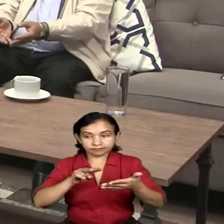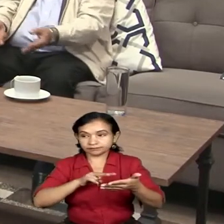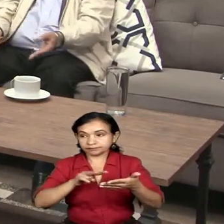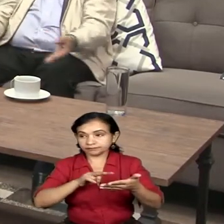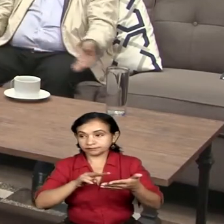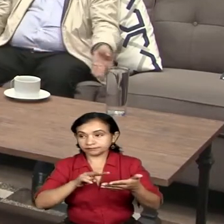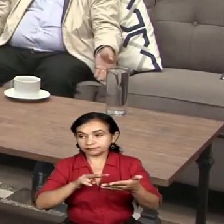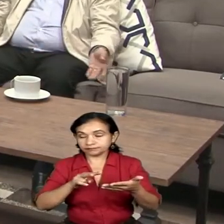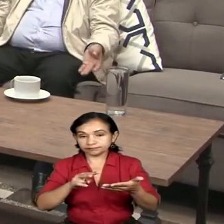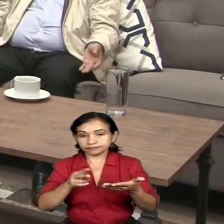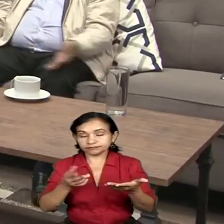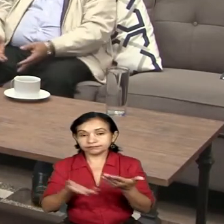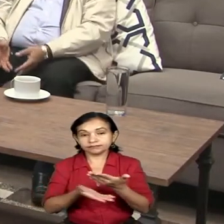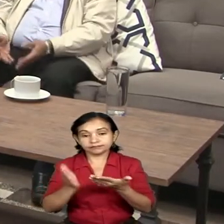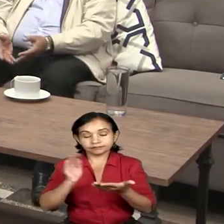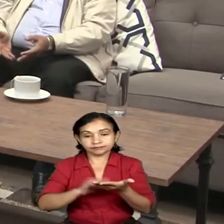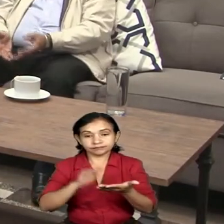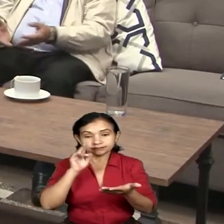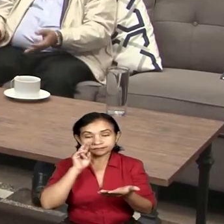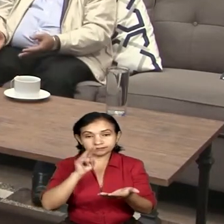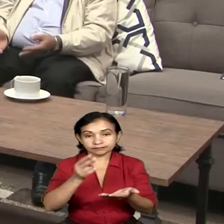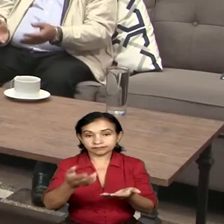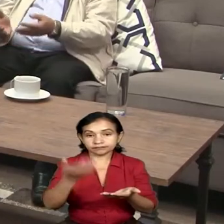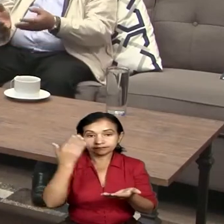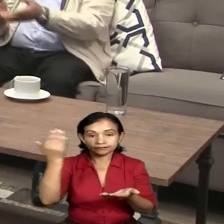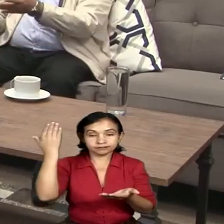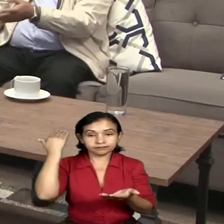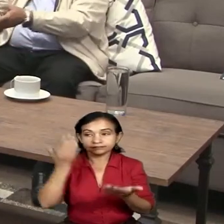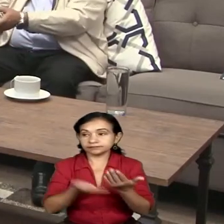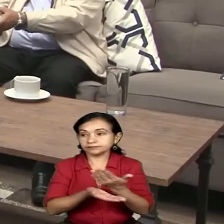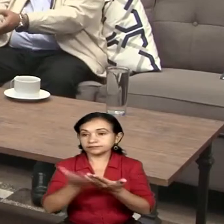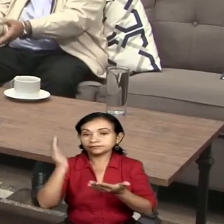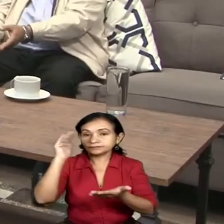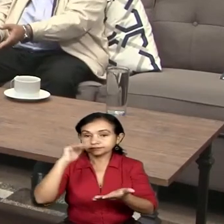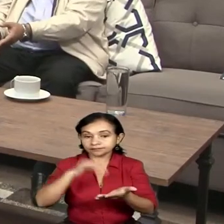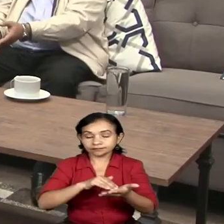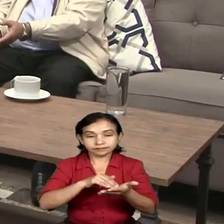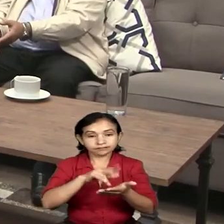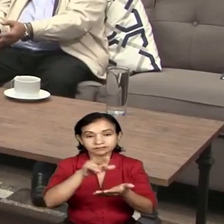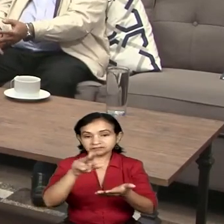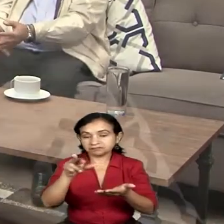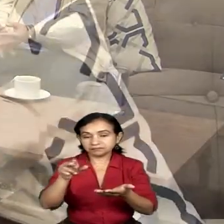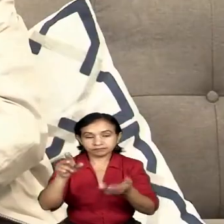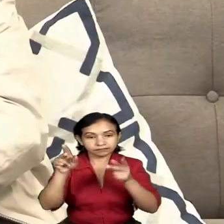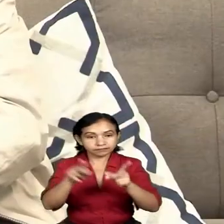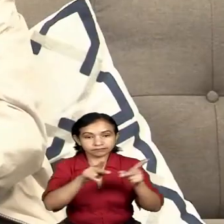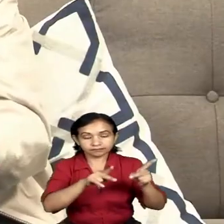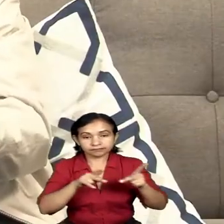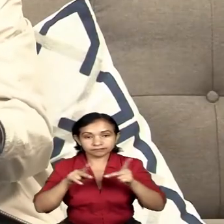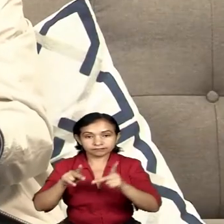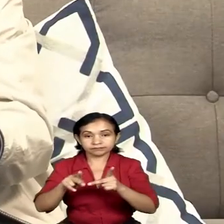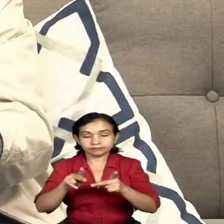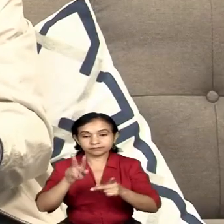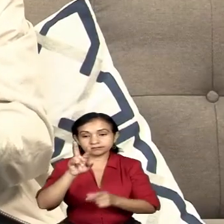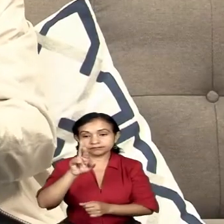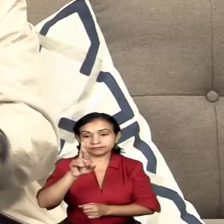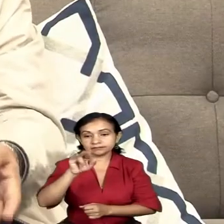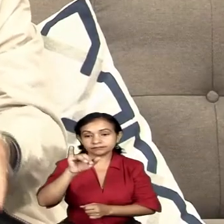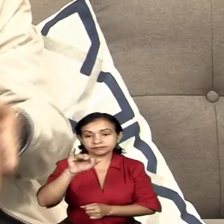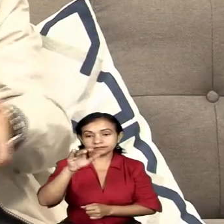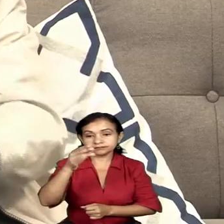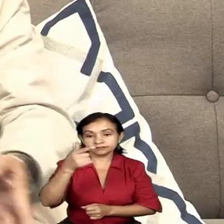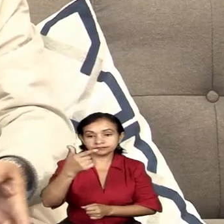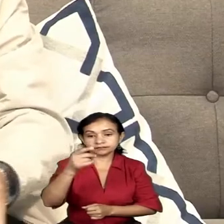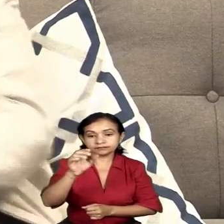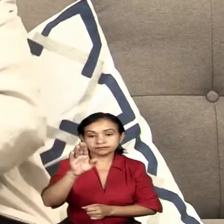estuviéramos viendo ahorita mismo. Es decir, la historia se repite, son las mismas fuerzas retrógradas que Rigoberto, los jóvenes